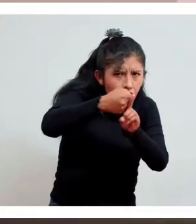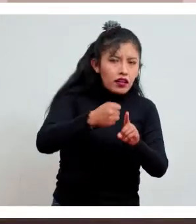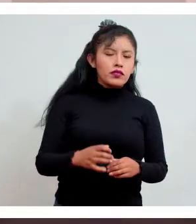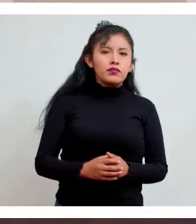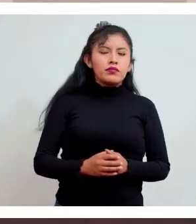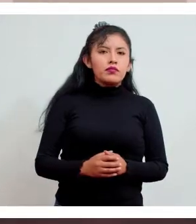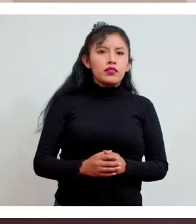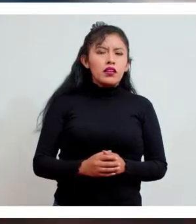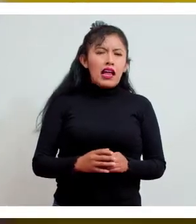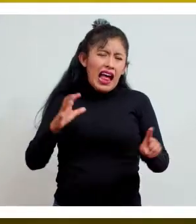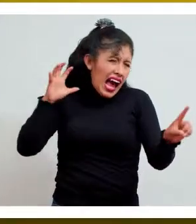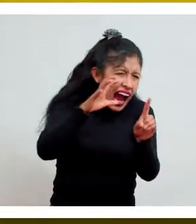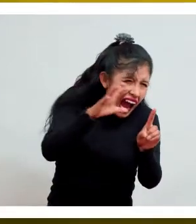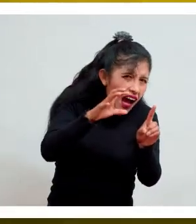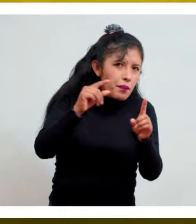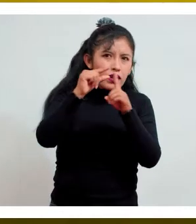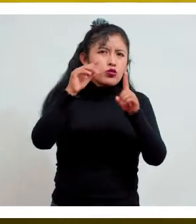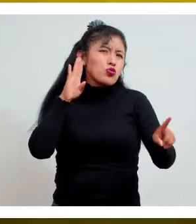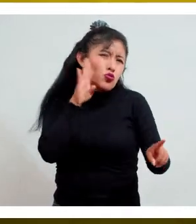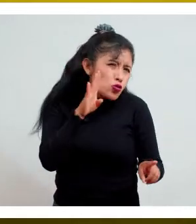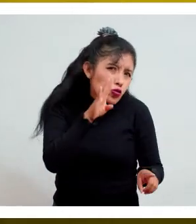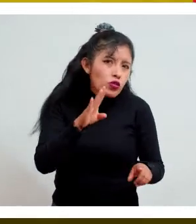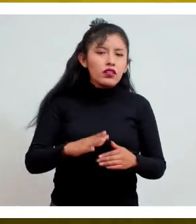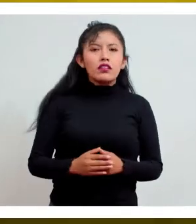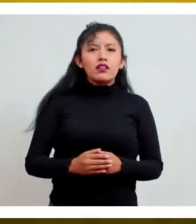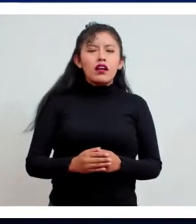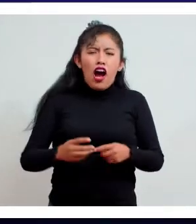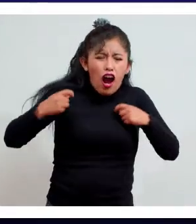Makasunki chayqa, kamisunki chayqa,